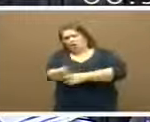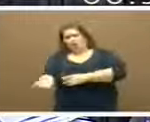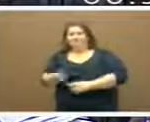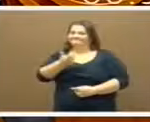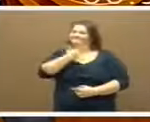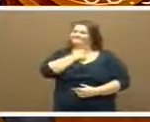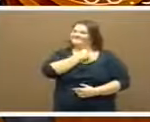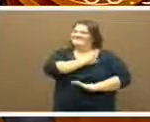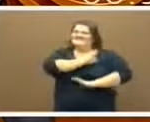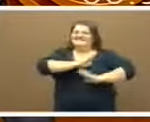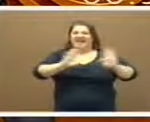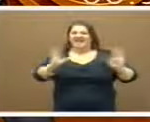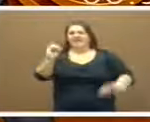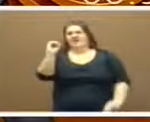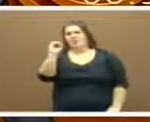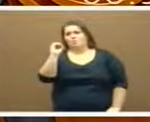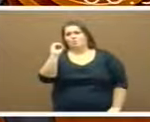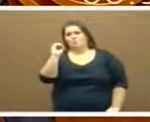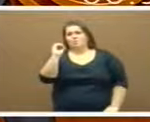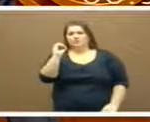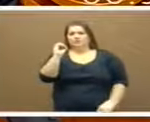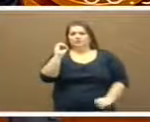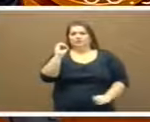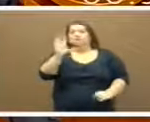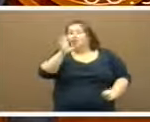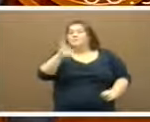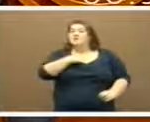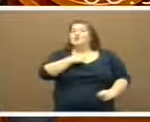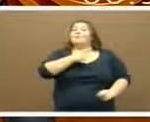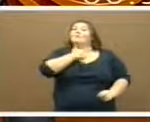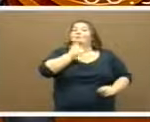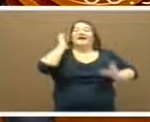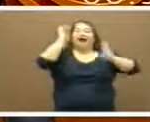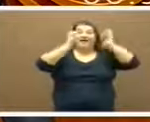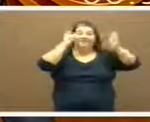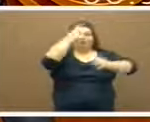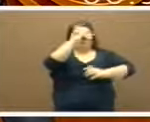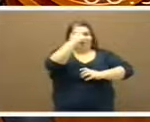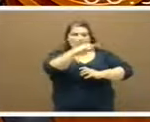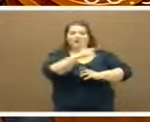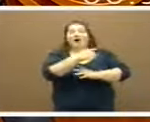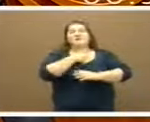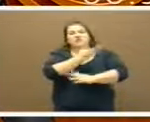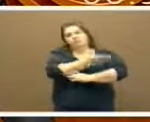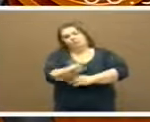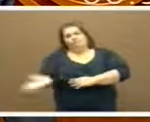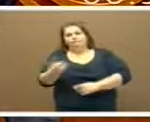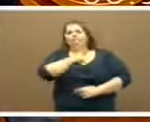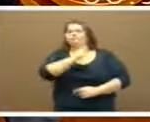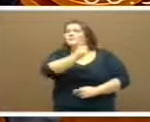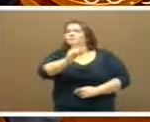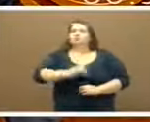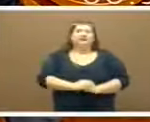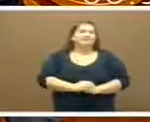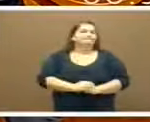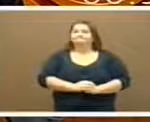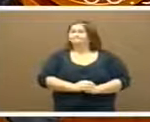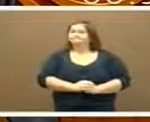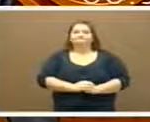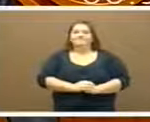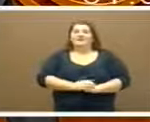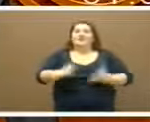no. Nada, ni lo más mínimo. Precisamente porque me gusta el toro, no me gustan las corridas de toros. Del mismo modo que